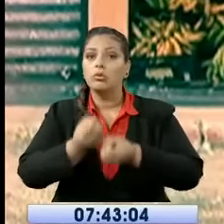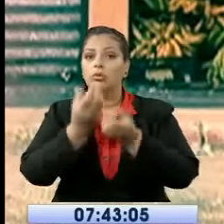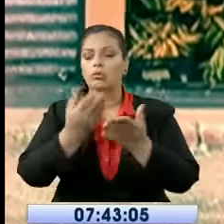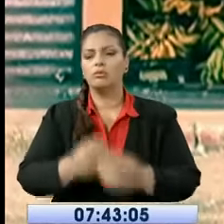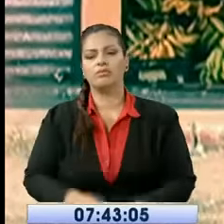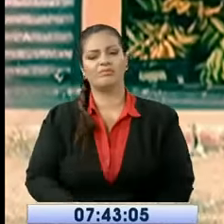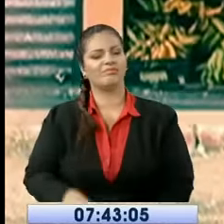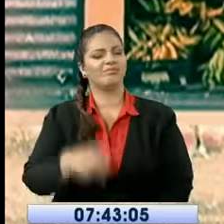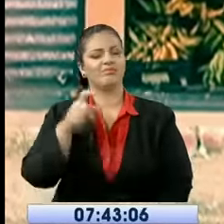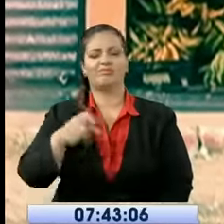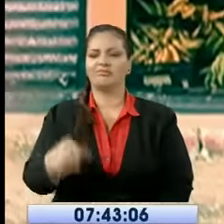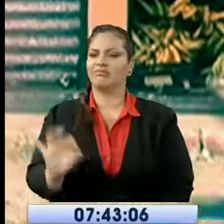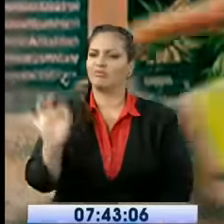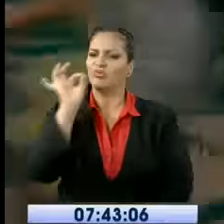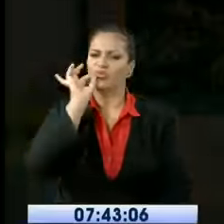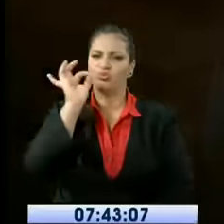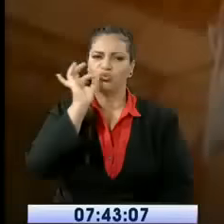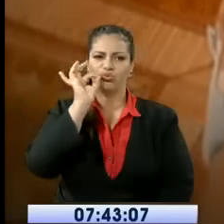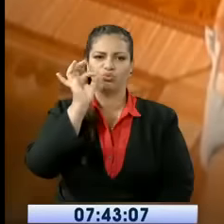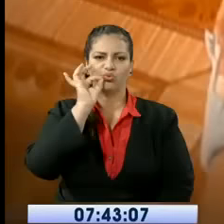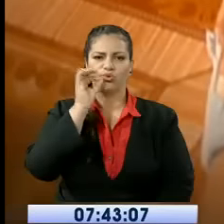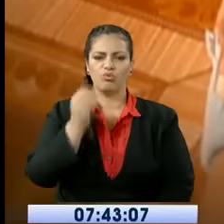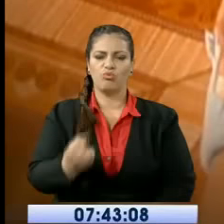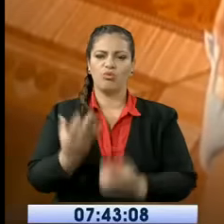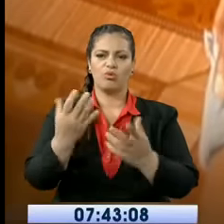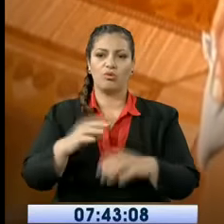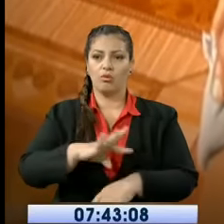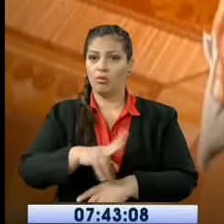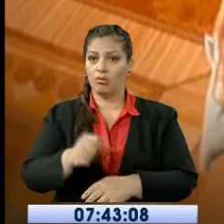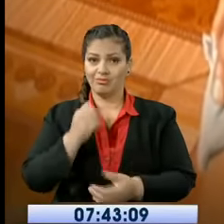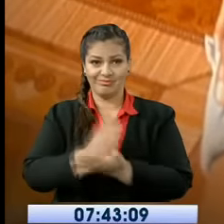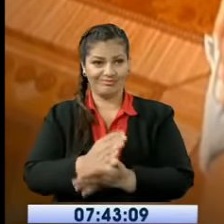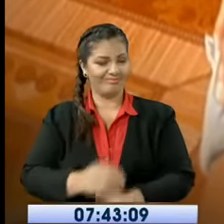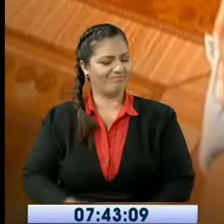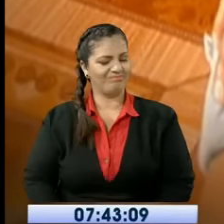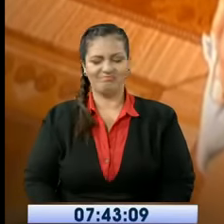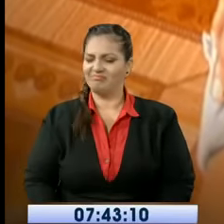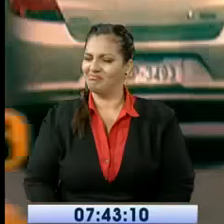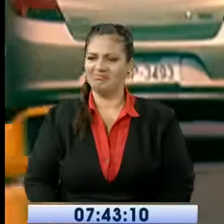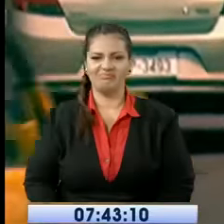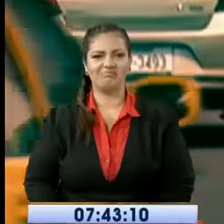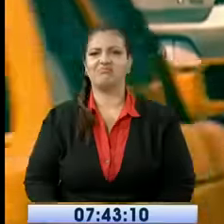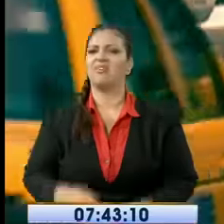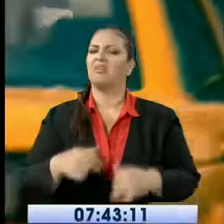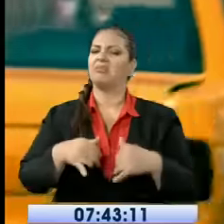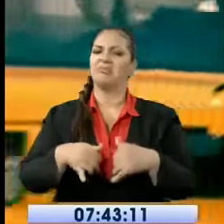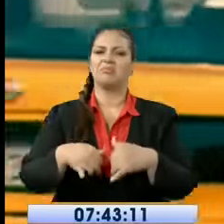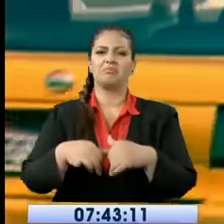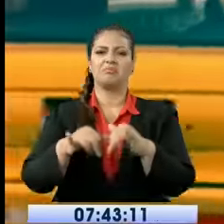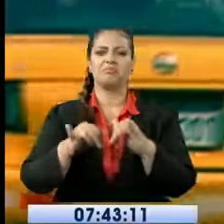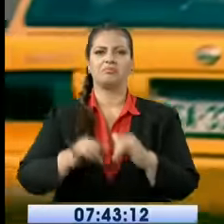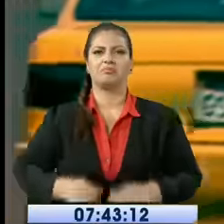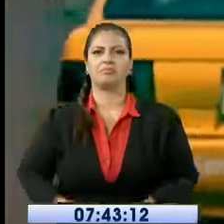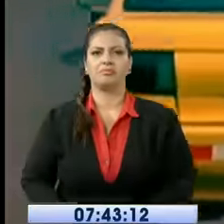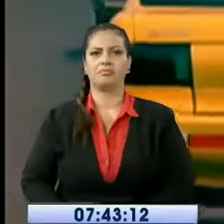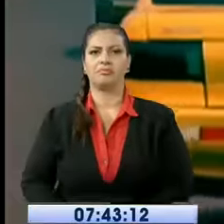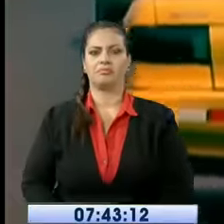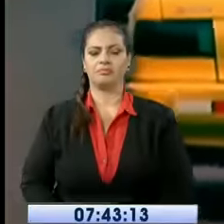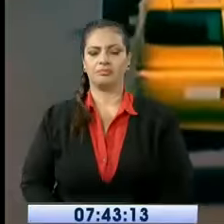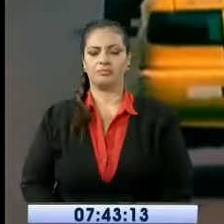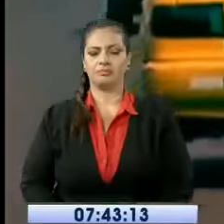delincuencia muy lejos está de terminar. Salen unos, entran otros. Esto nunca se va a acabar. Informó Mari Carmen